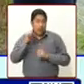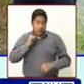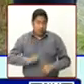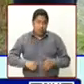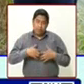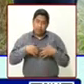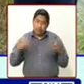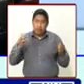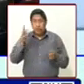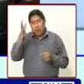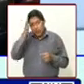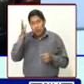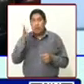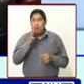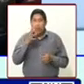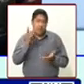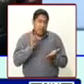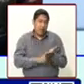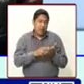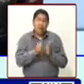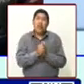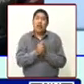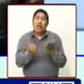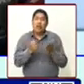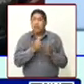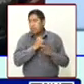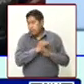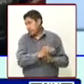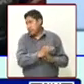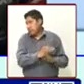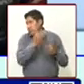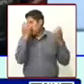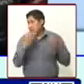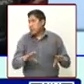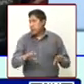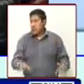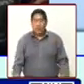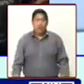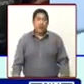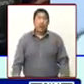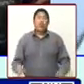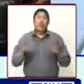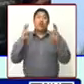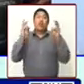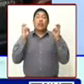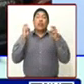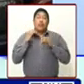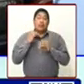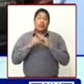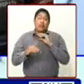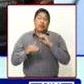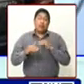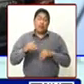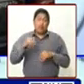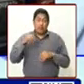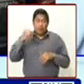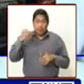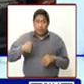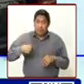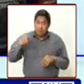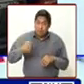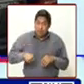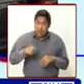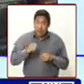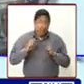legal, tanto los padres y madres firmando un acta de oposición. Bueno, el caso ya ha sido remitido a la Fiscalía para